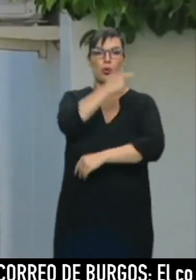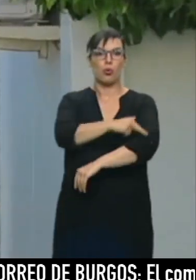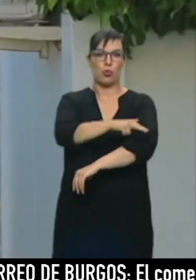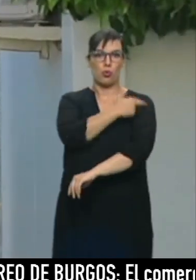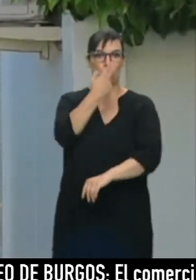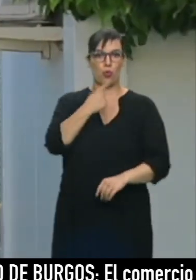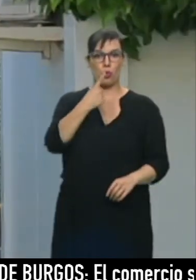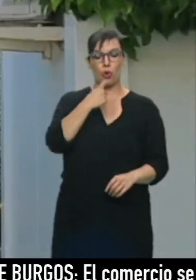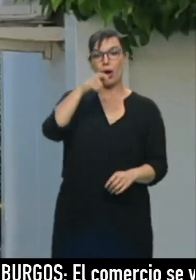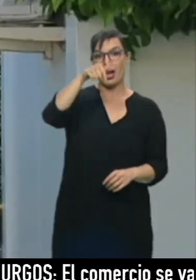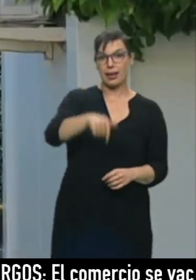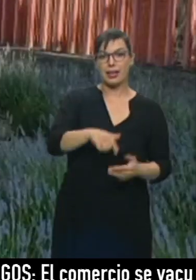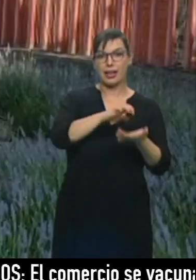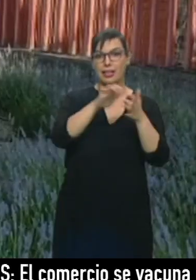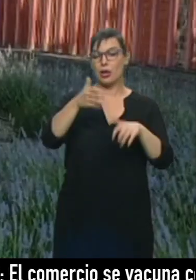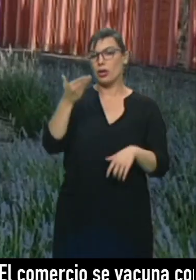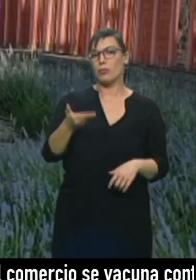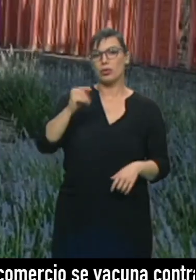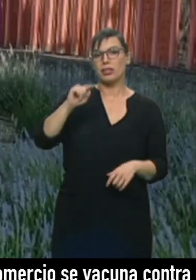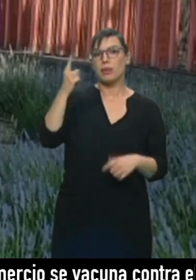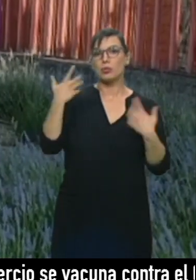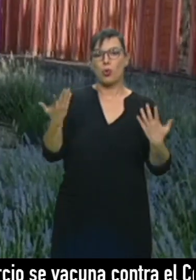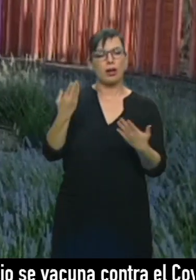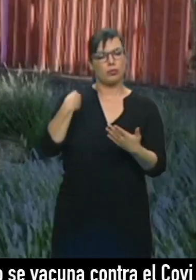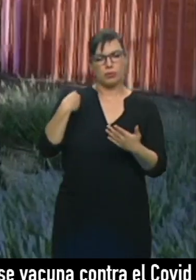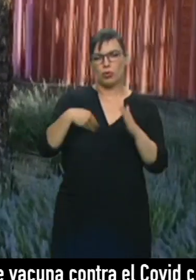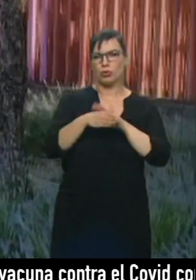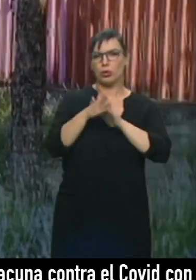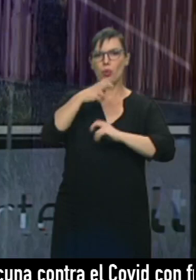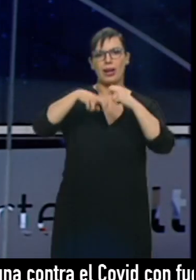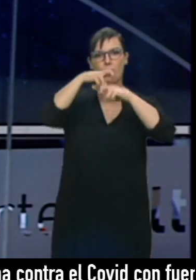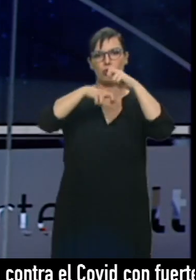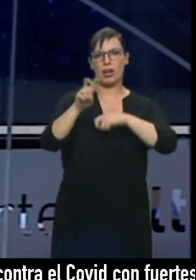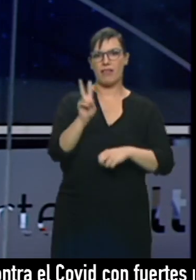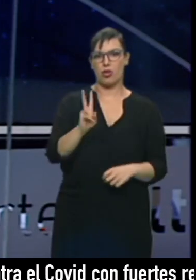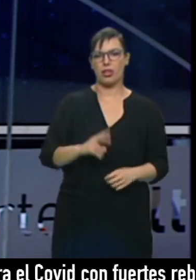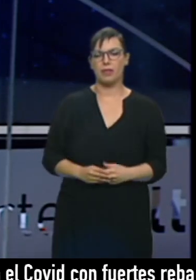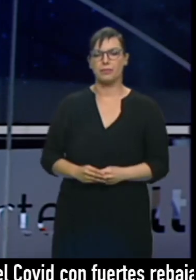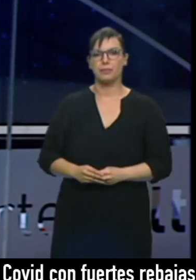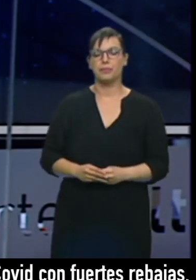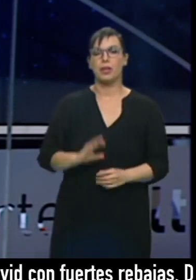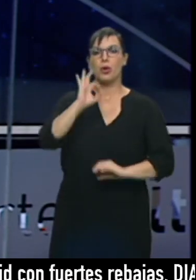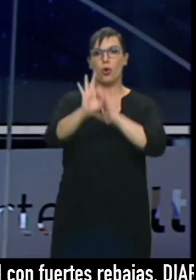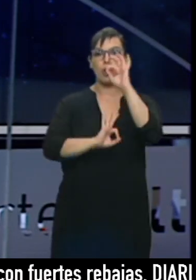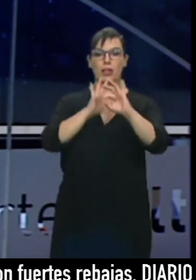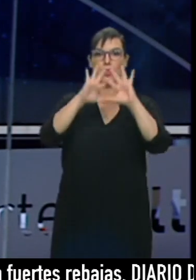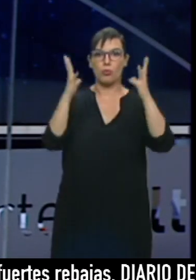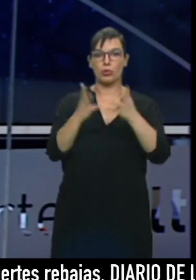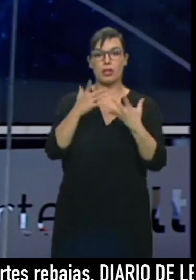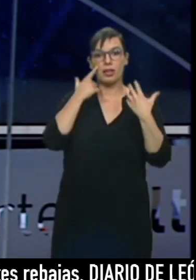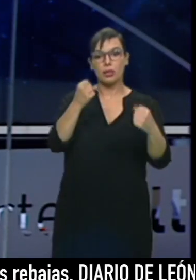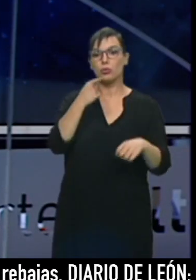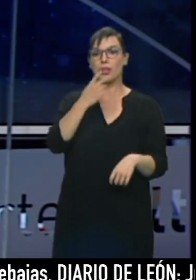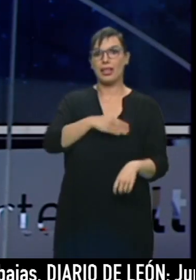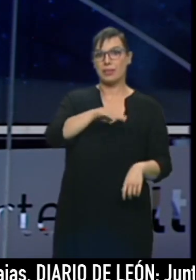importante sigue siendo el registrado en el Hospital Río Ortega de Valladolid. La Organización Mundial de la Salud ha puesto a España e